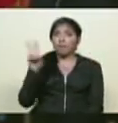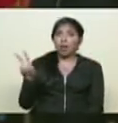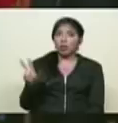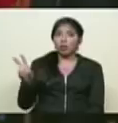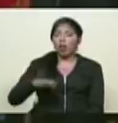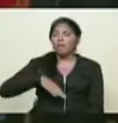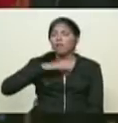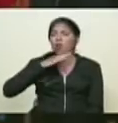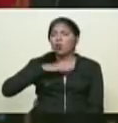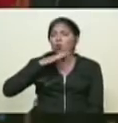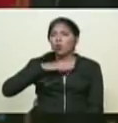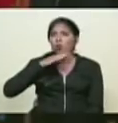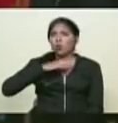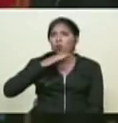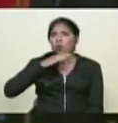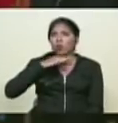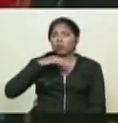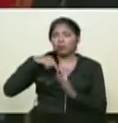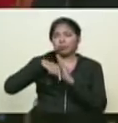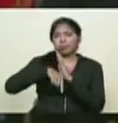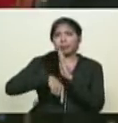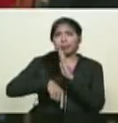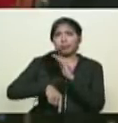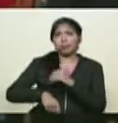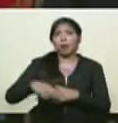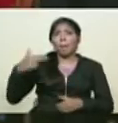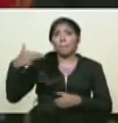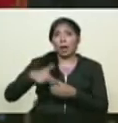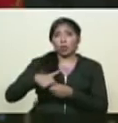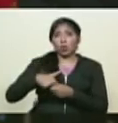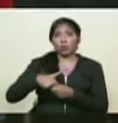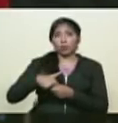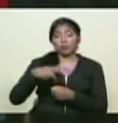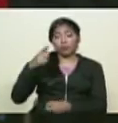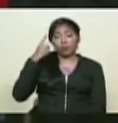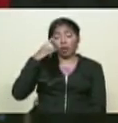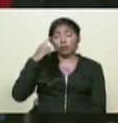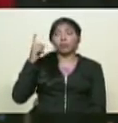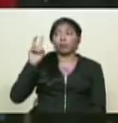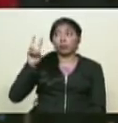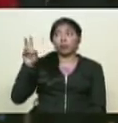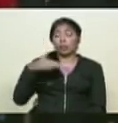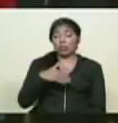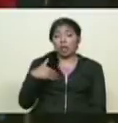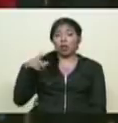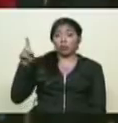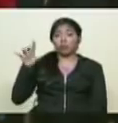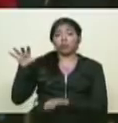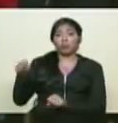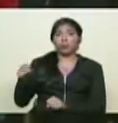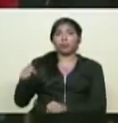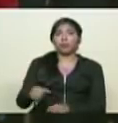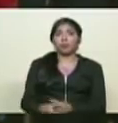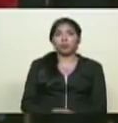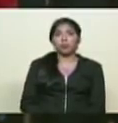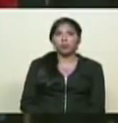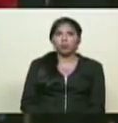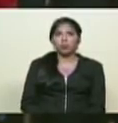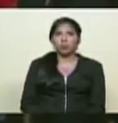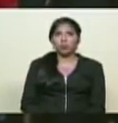reservas de petróleo en el mundo y nosotros rechazamos esta está actitud y